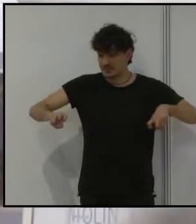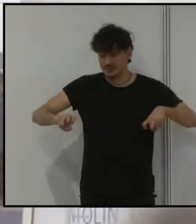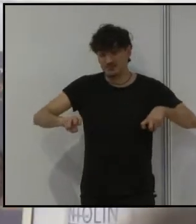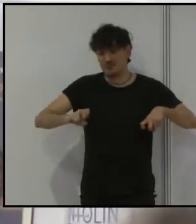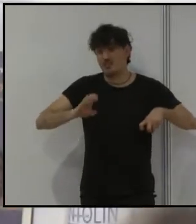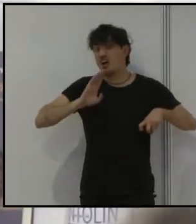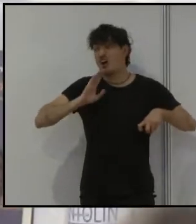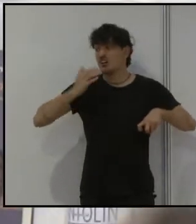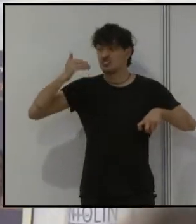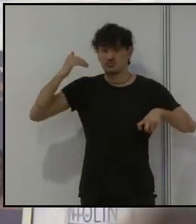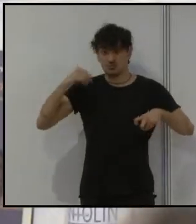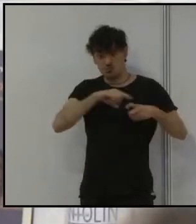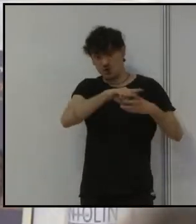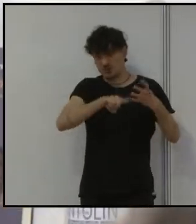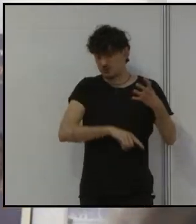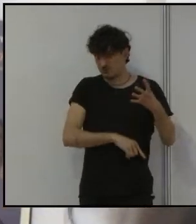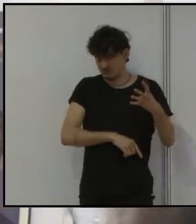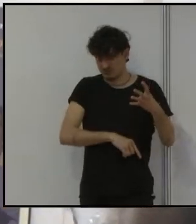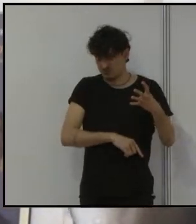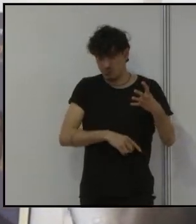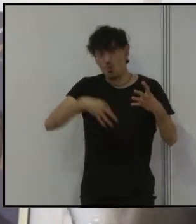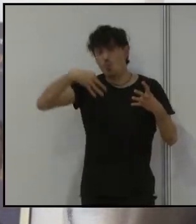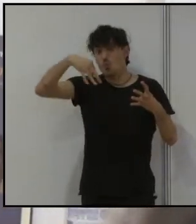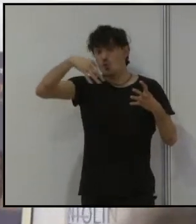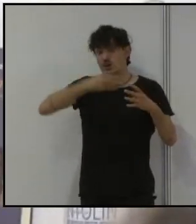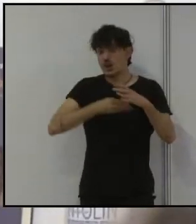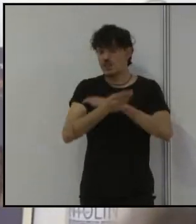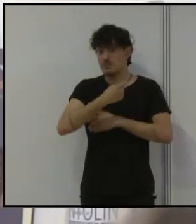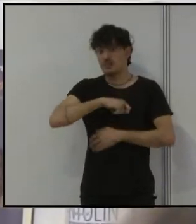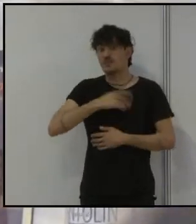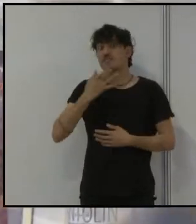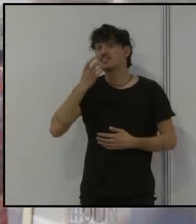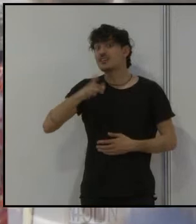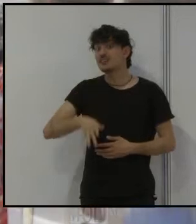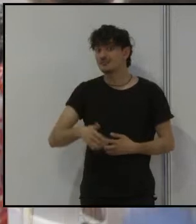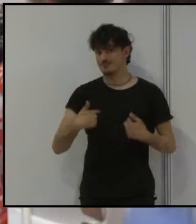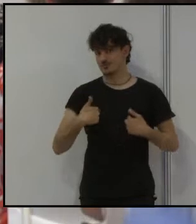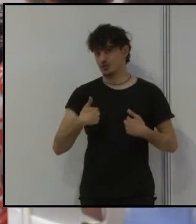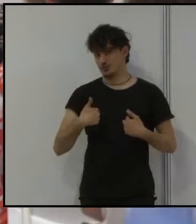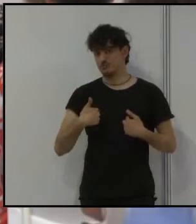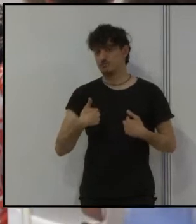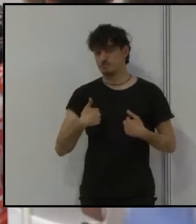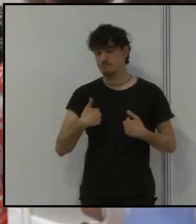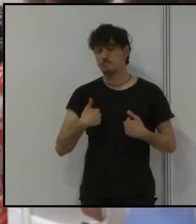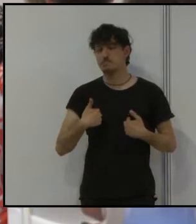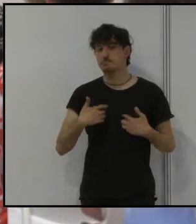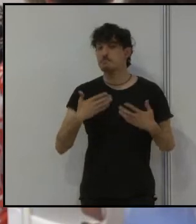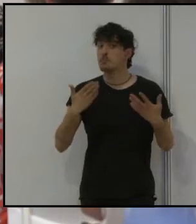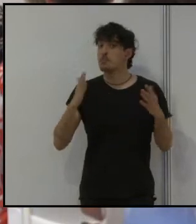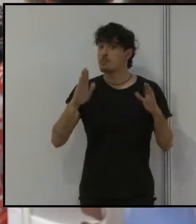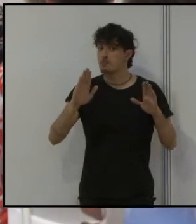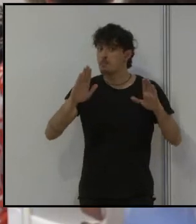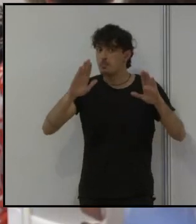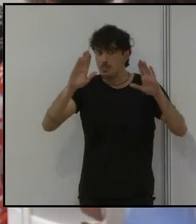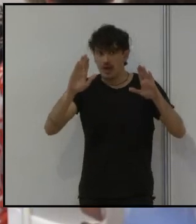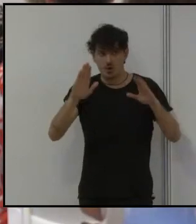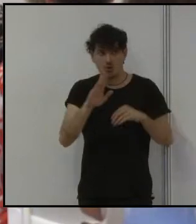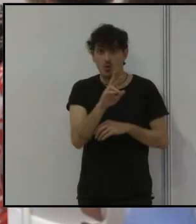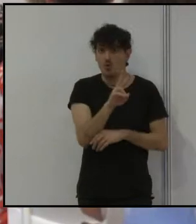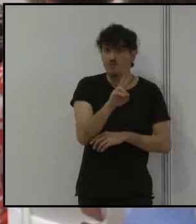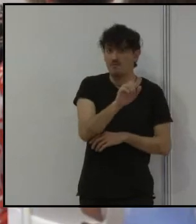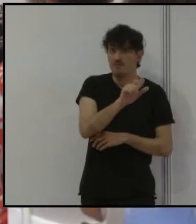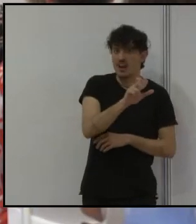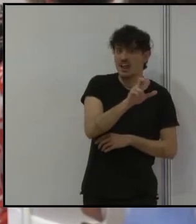cuatro, realmente la única que ha nacido en España soy yo. Y sin embargo, comparto, Valeria y Clara